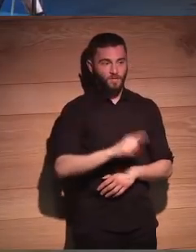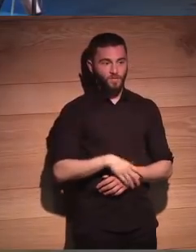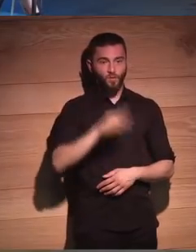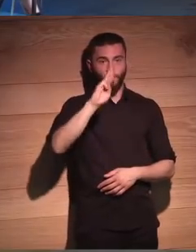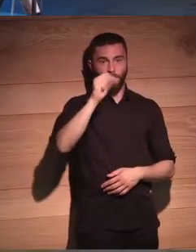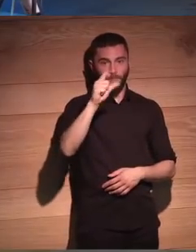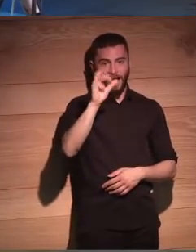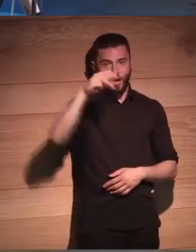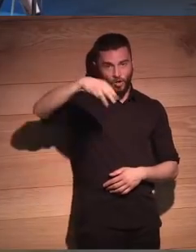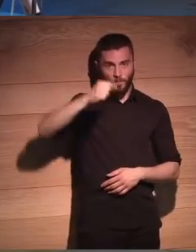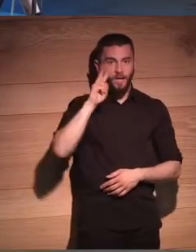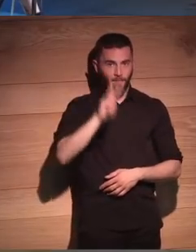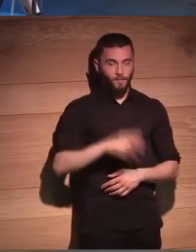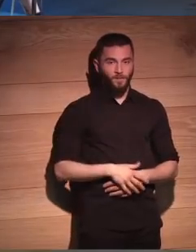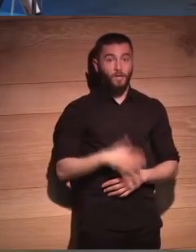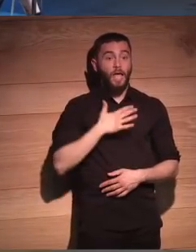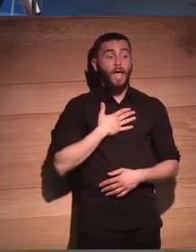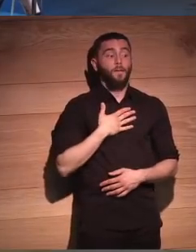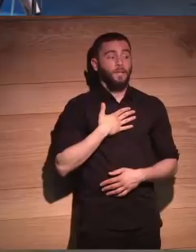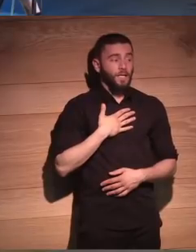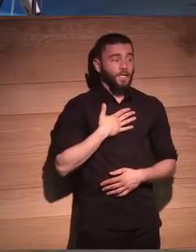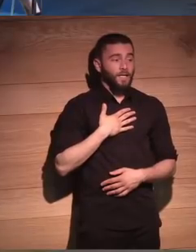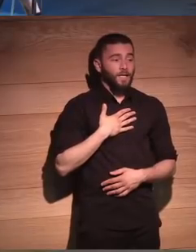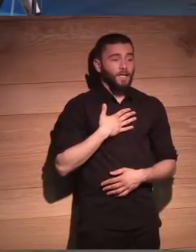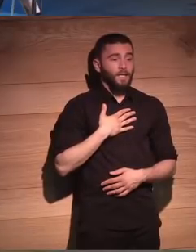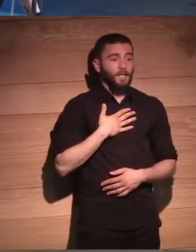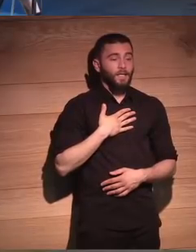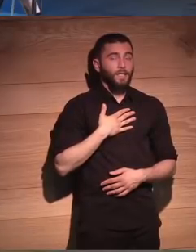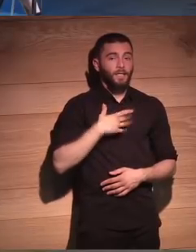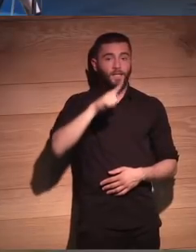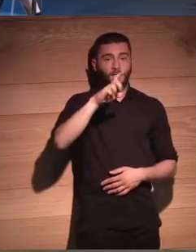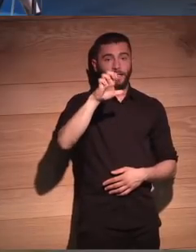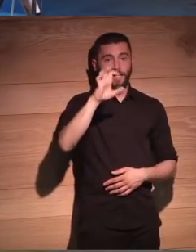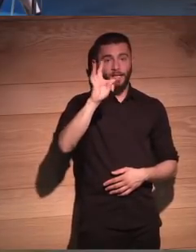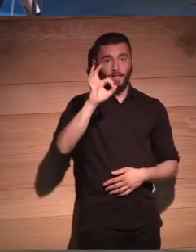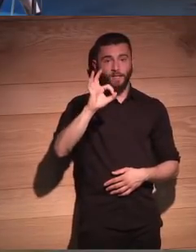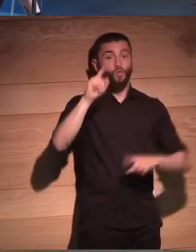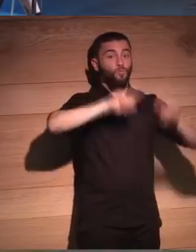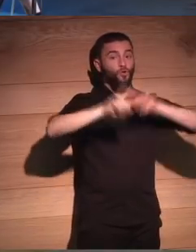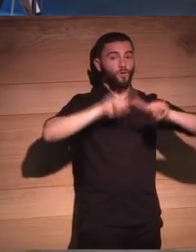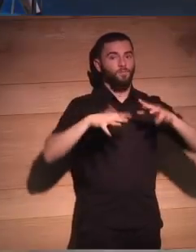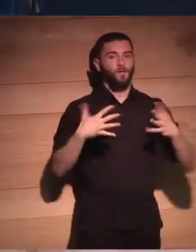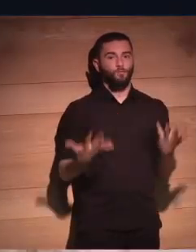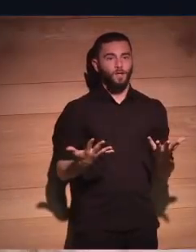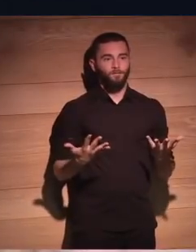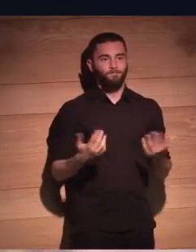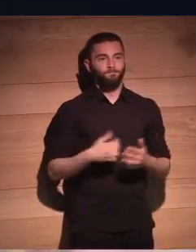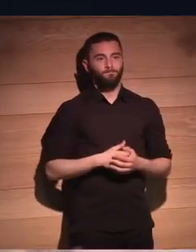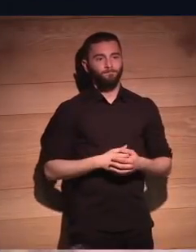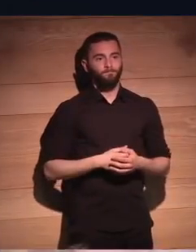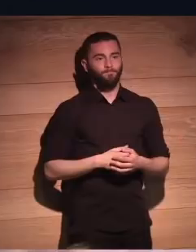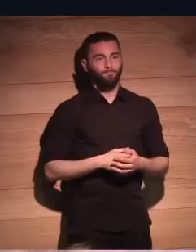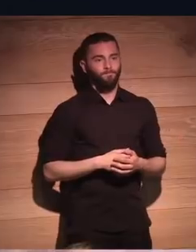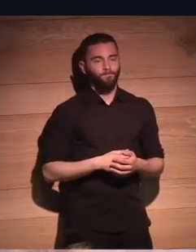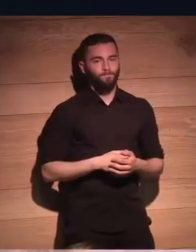adelante. A mí es que el problema de Jared Leto como Joker es que se compara, o sea, tiene